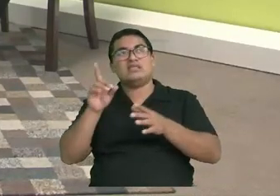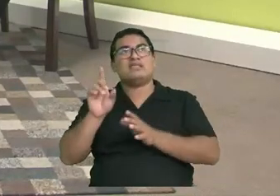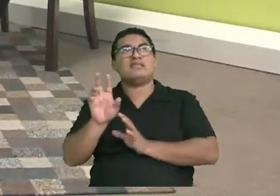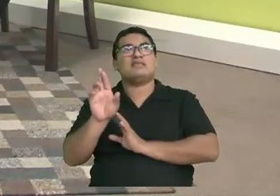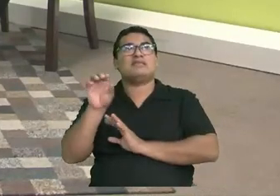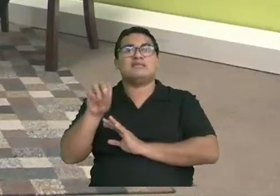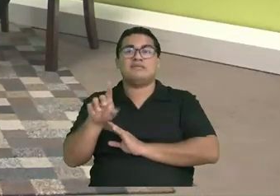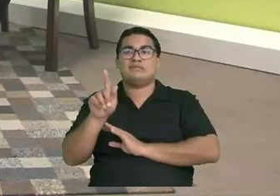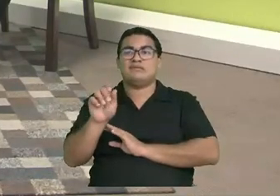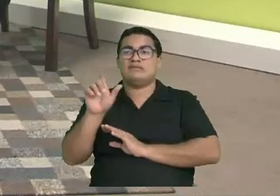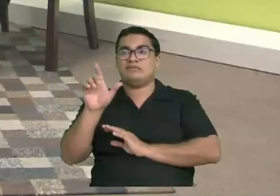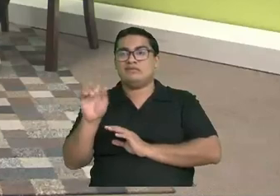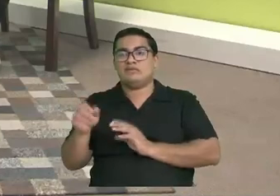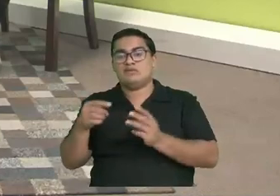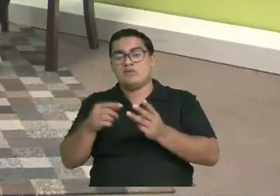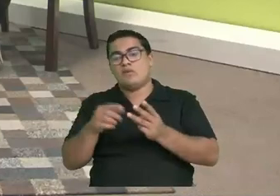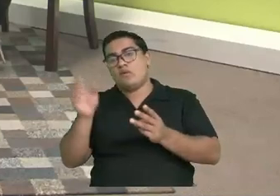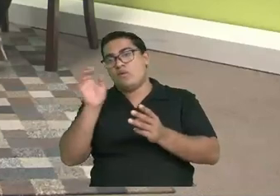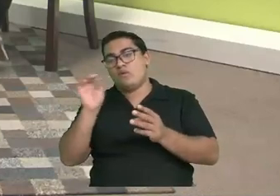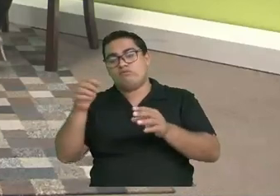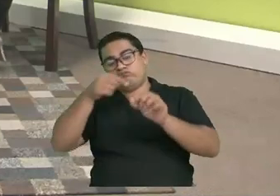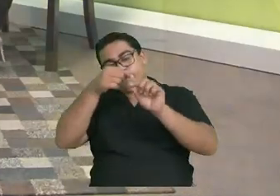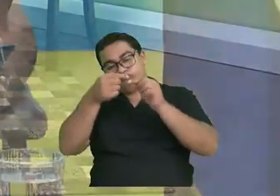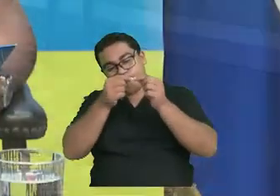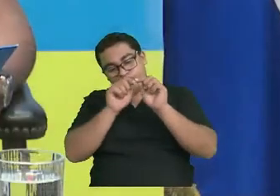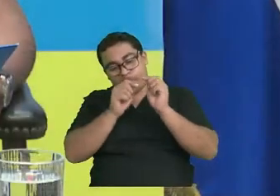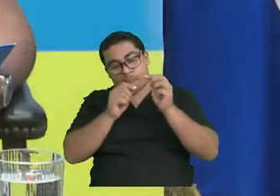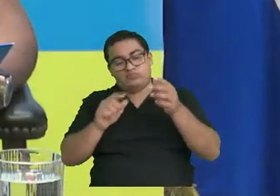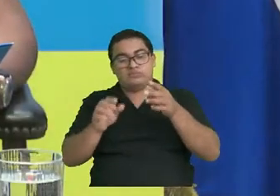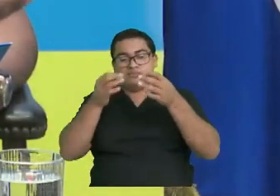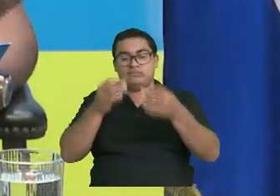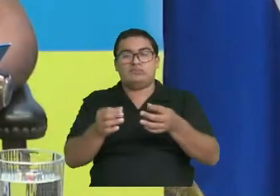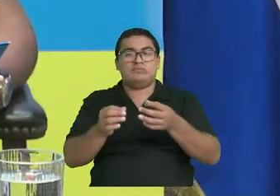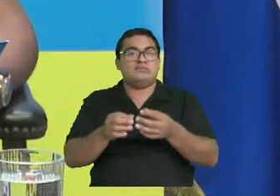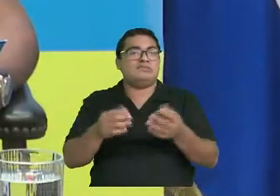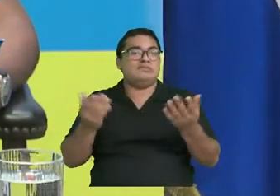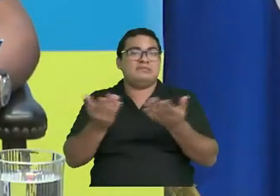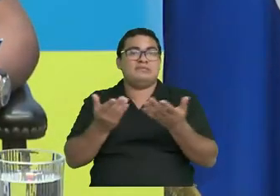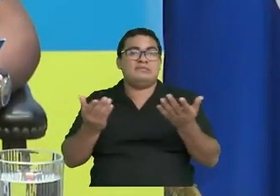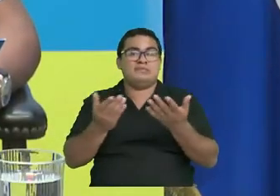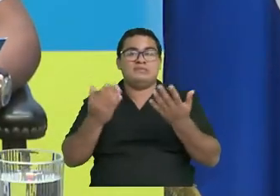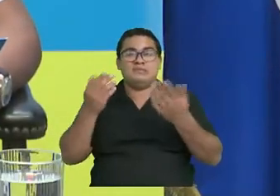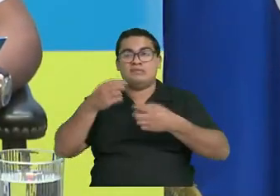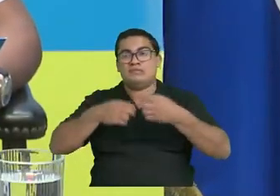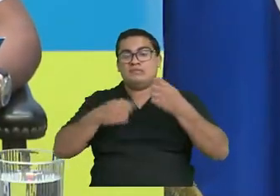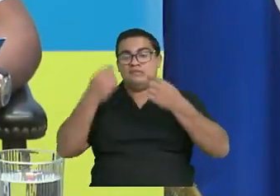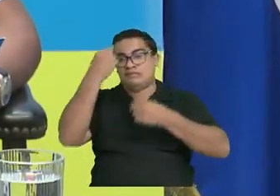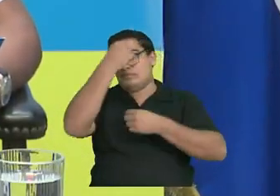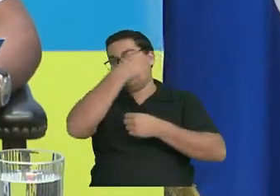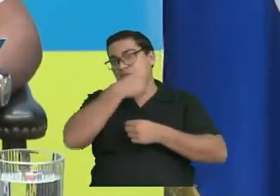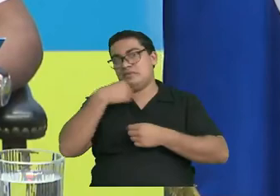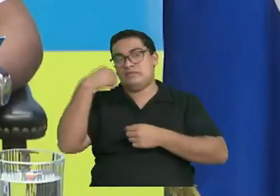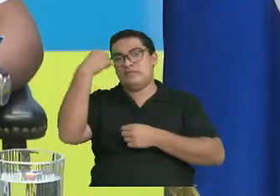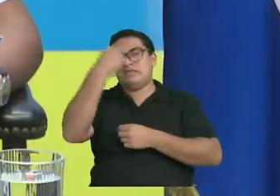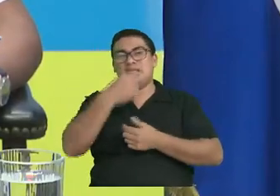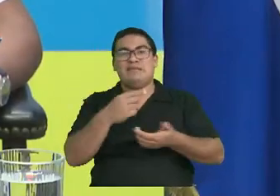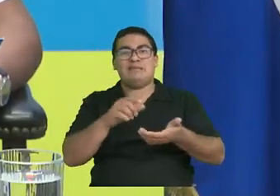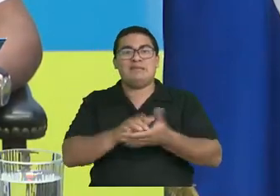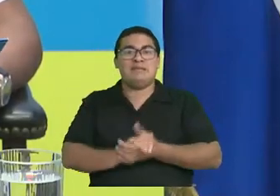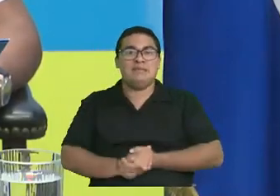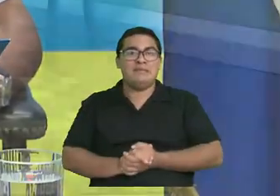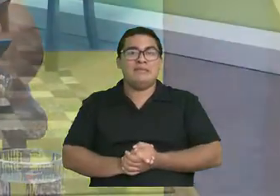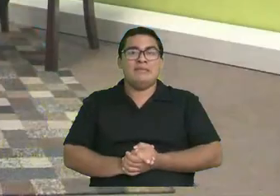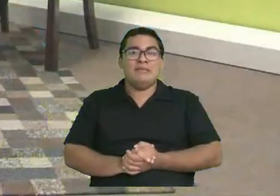O el de cirugía reconstructiva, que también se ve involucrado cuando hay malformaciones, úlceras en nuestro